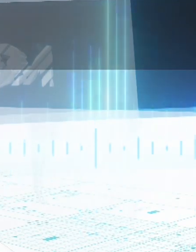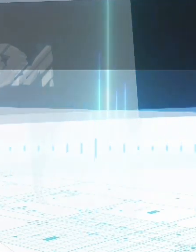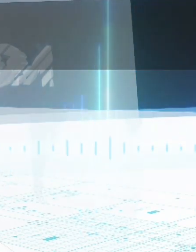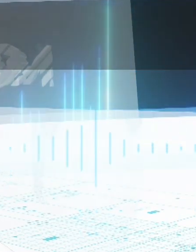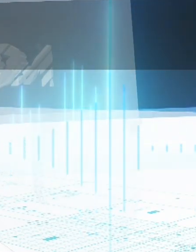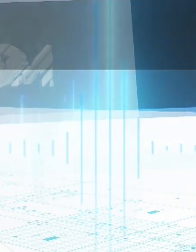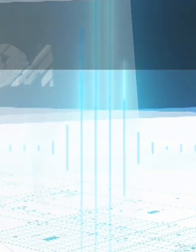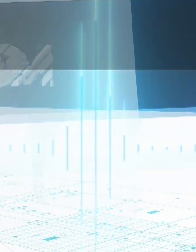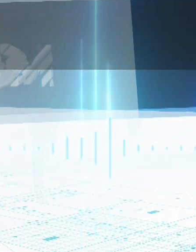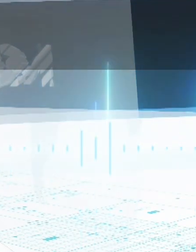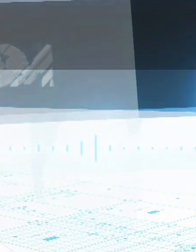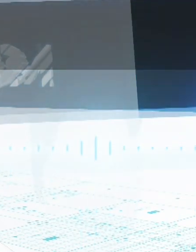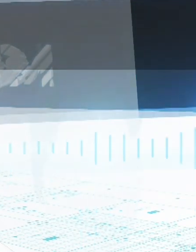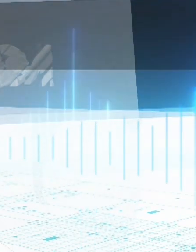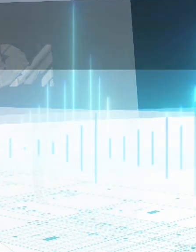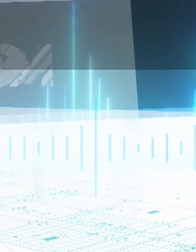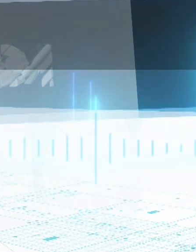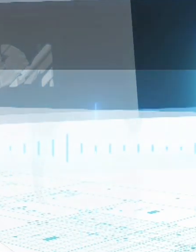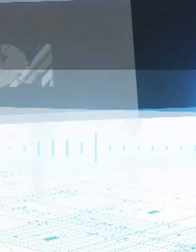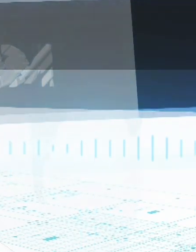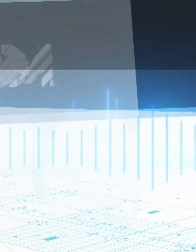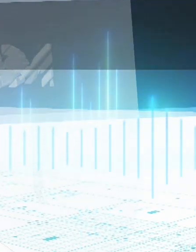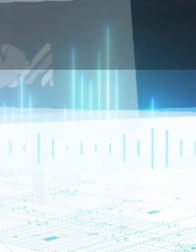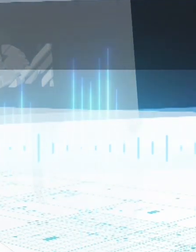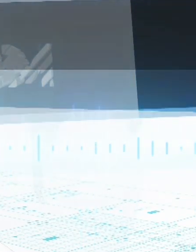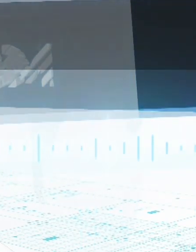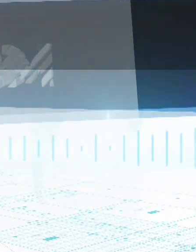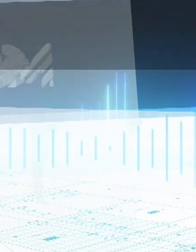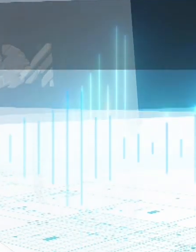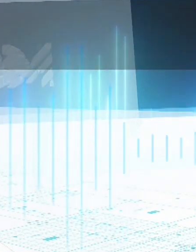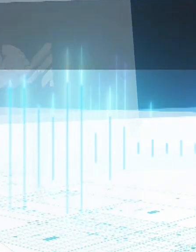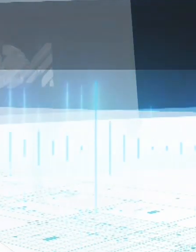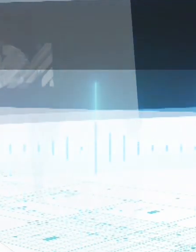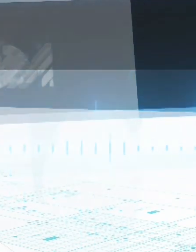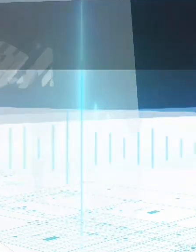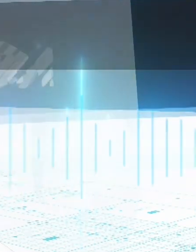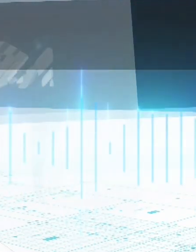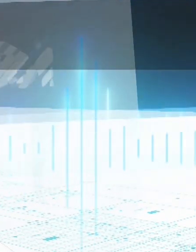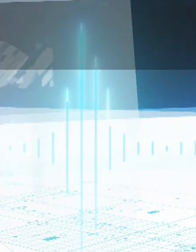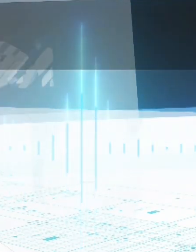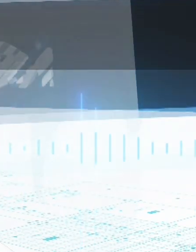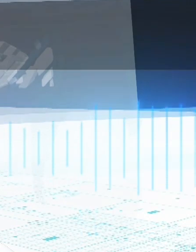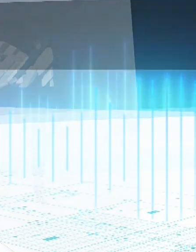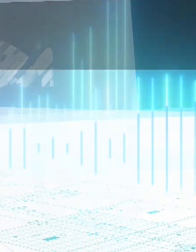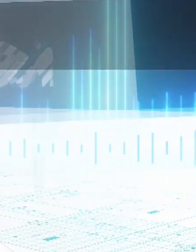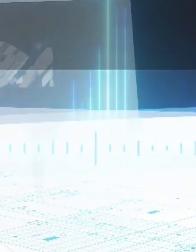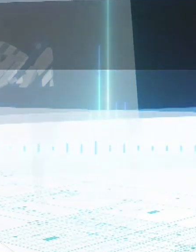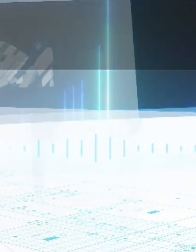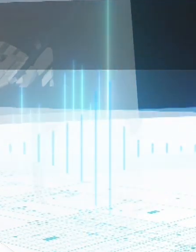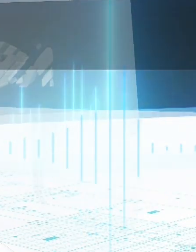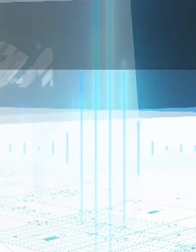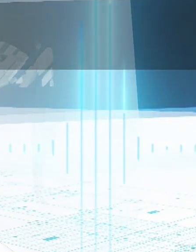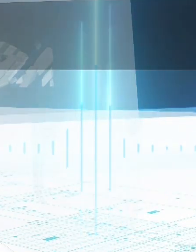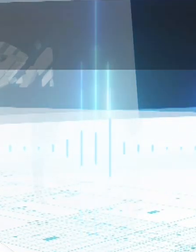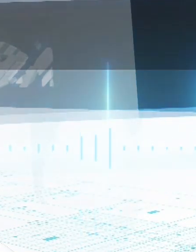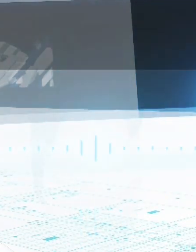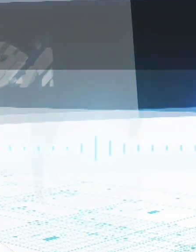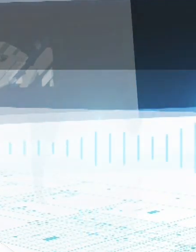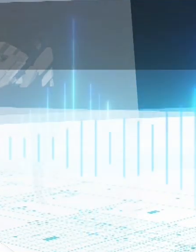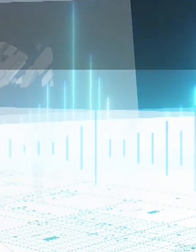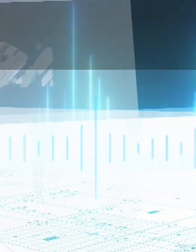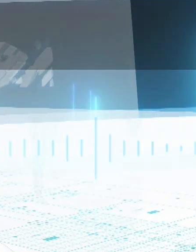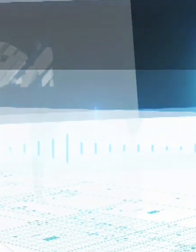hablar de un presidente sumamente bien evaluado, querido y respaldado por su pueblo. Y mira, hoy por ejemplo la compañera Claudia en